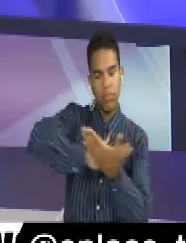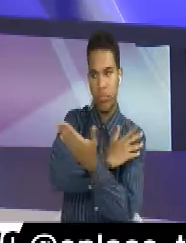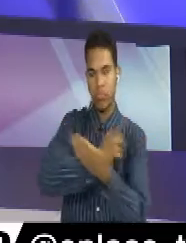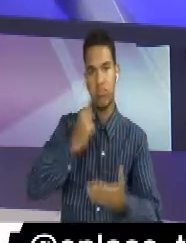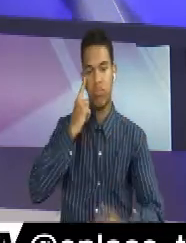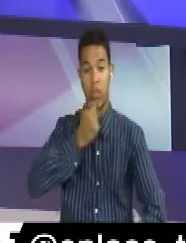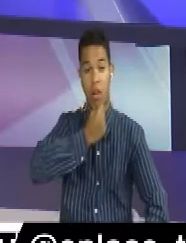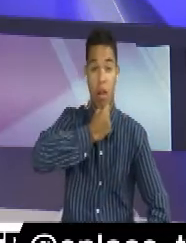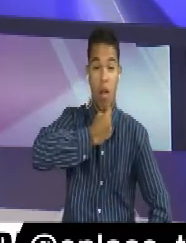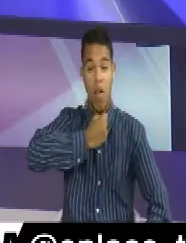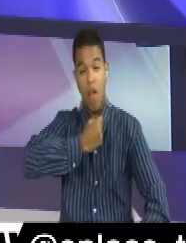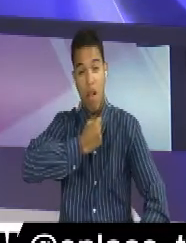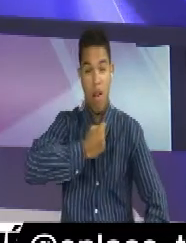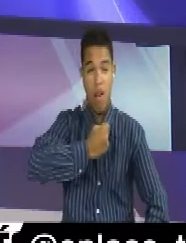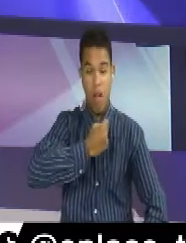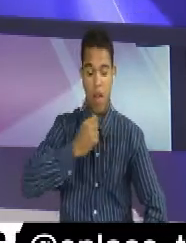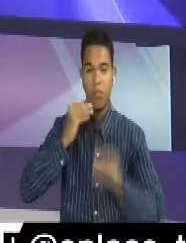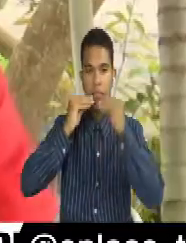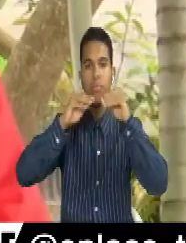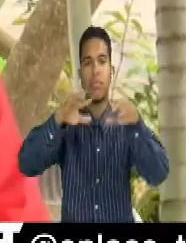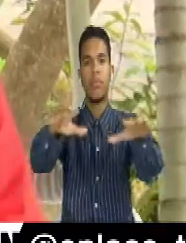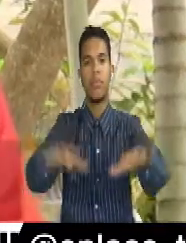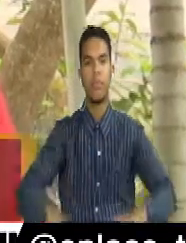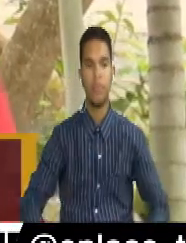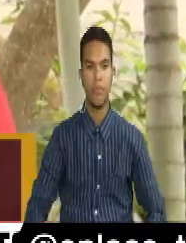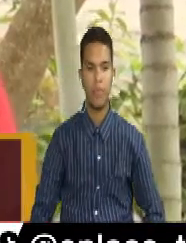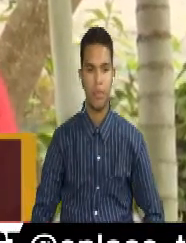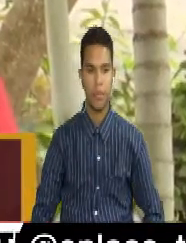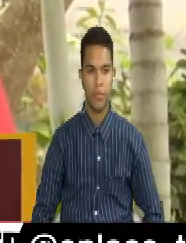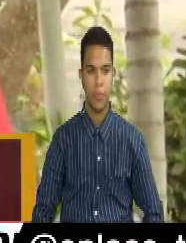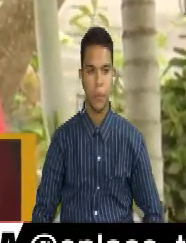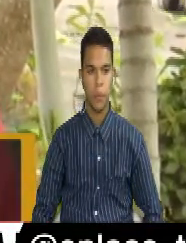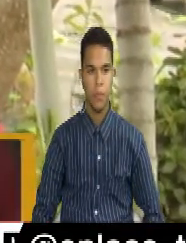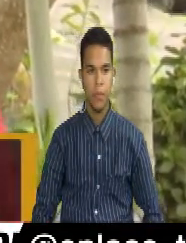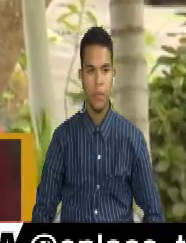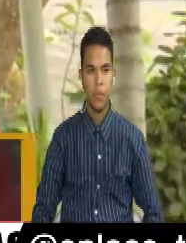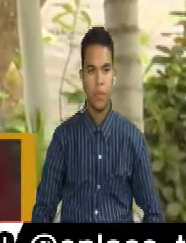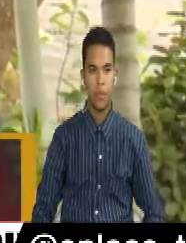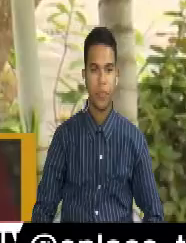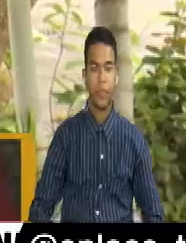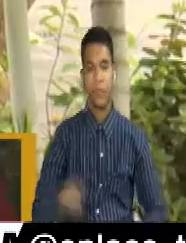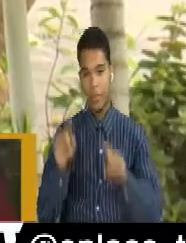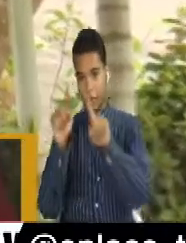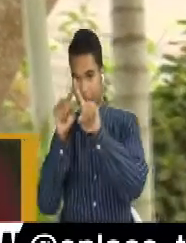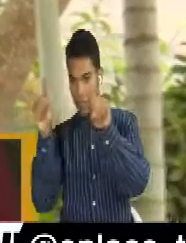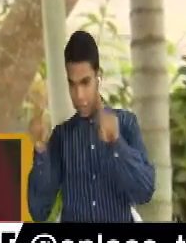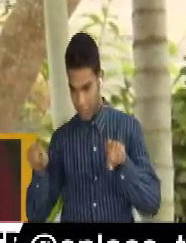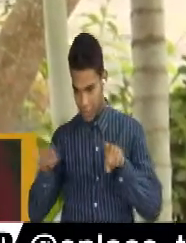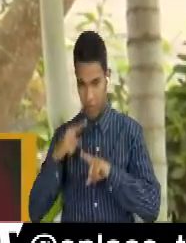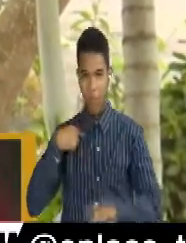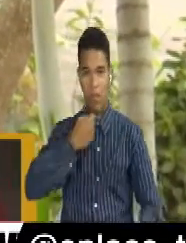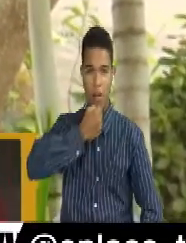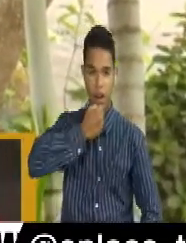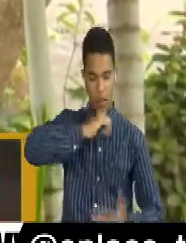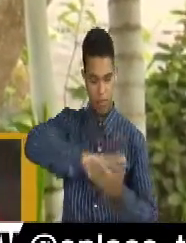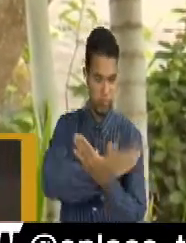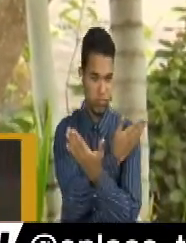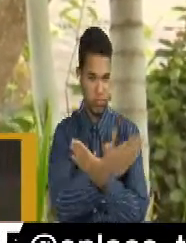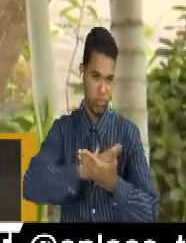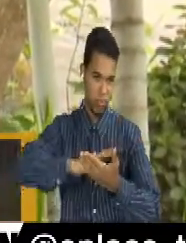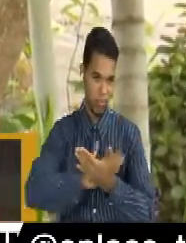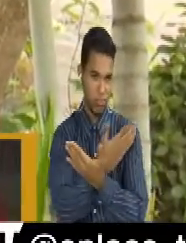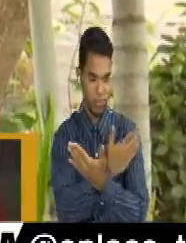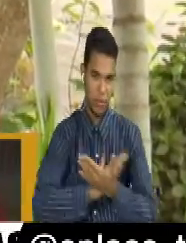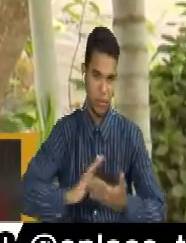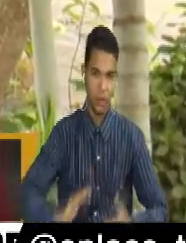a través de Enlace Noticias. Bueno, también hallarán el mosaico norteño que dice: ay, cuando yo supe